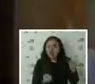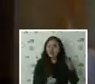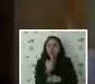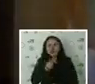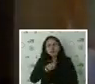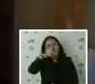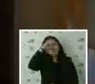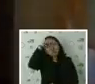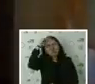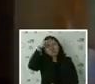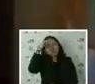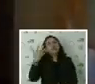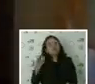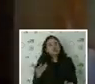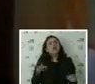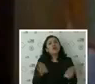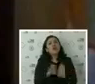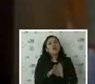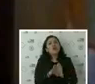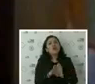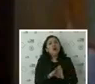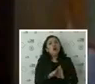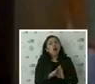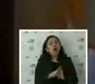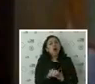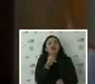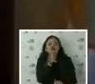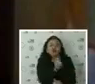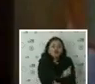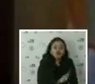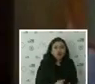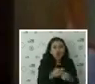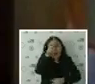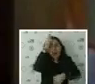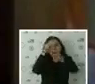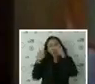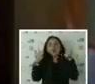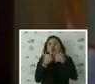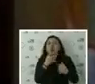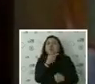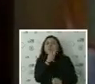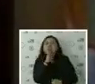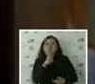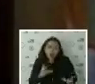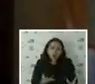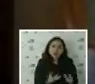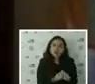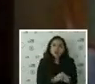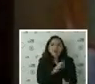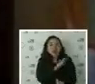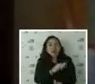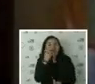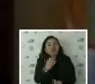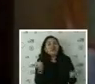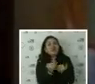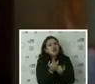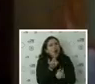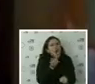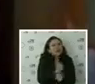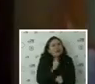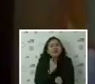me lleva a pensar referente a la formación de los niños y de la participación de los padres, que les ha permitido también